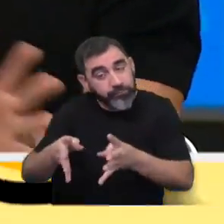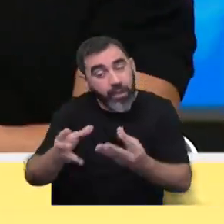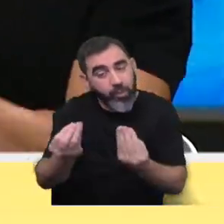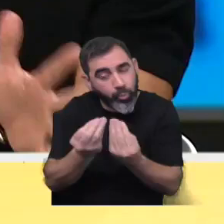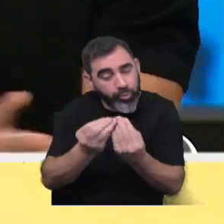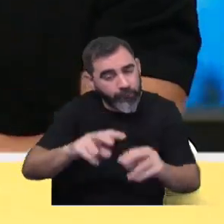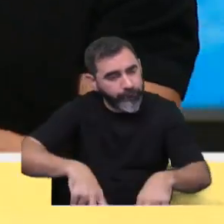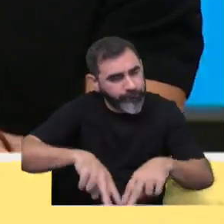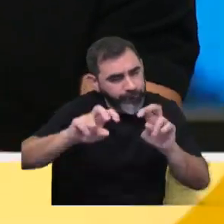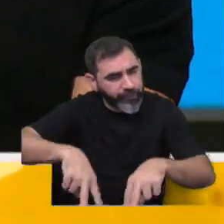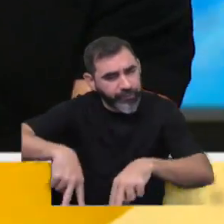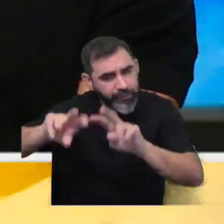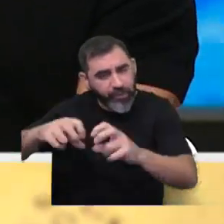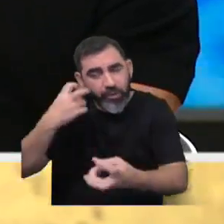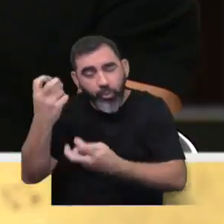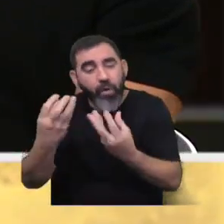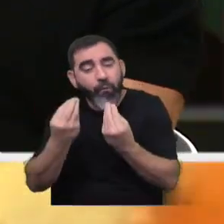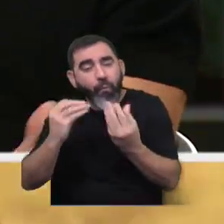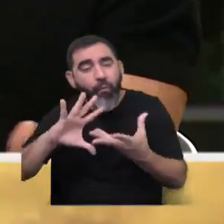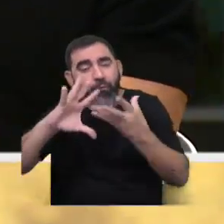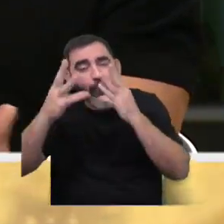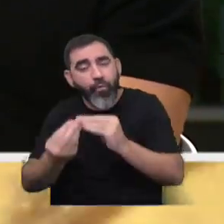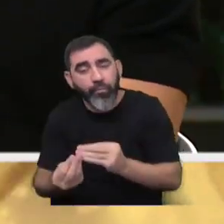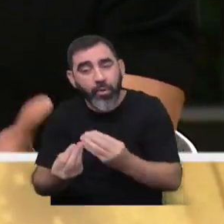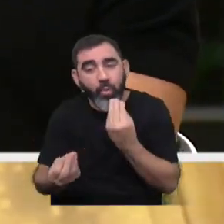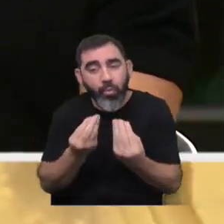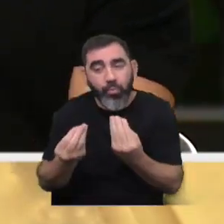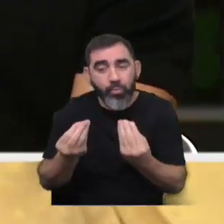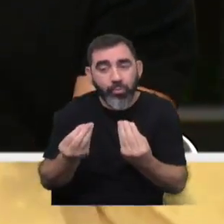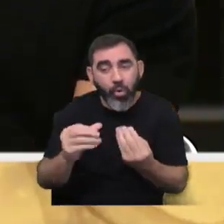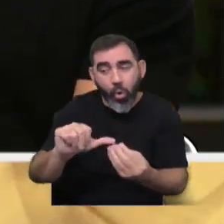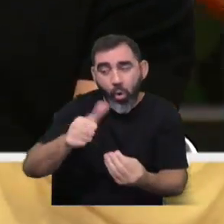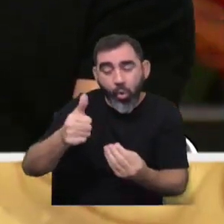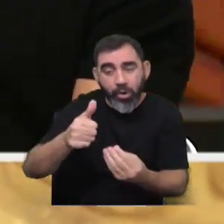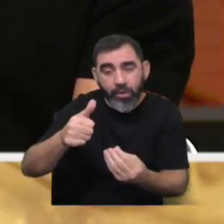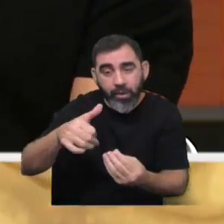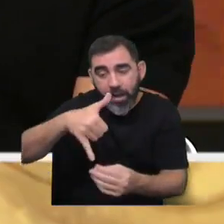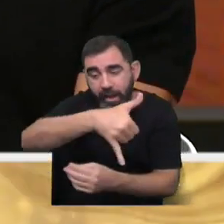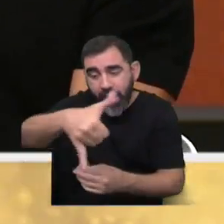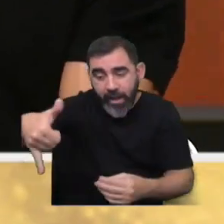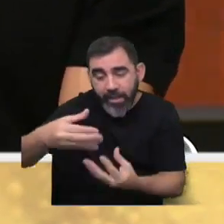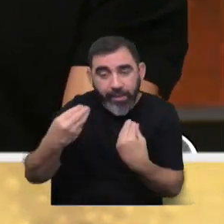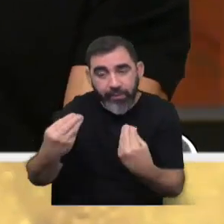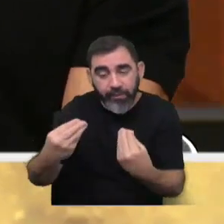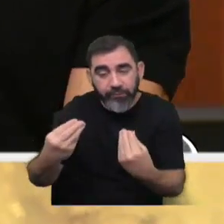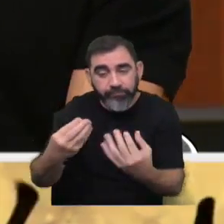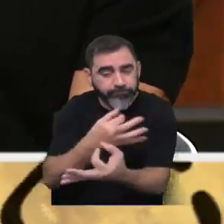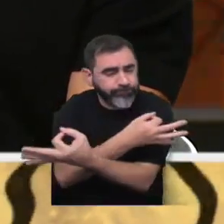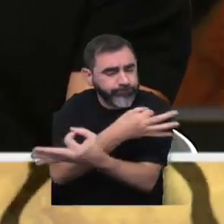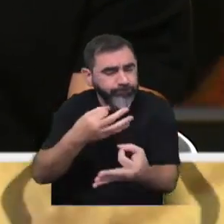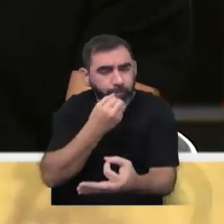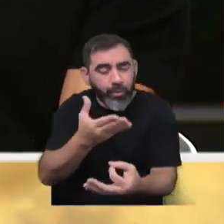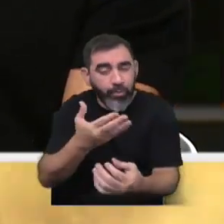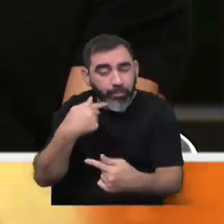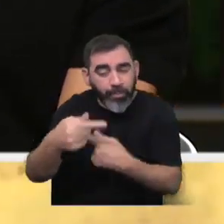investigación y donde se está buscando la vuelta de bueno, ¿cómo logramos licuefaccionar el hidrógeno, que sería la forma más óptima de